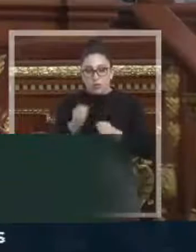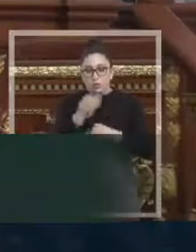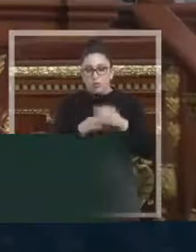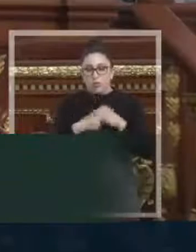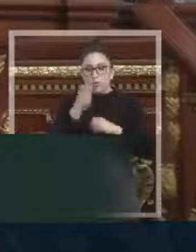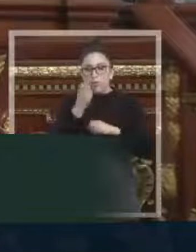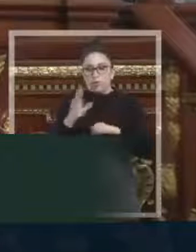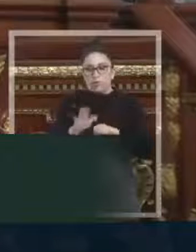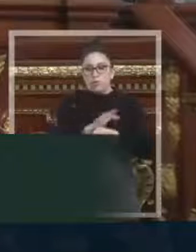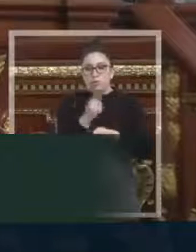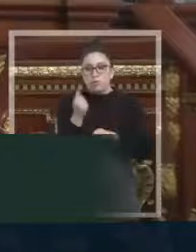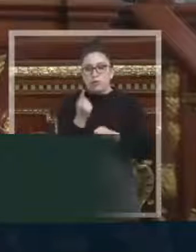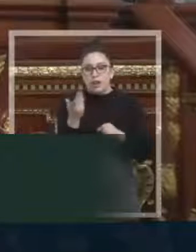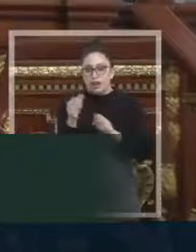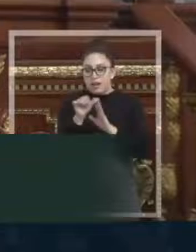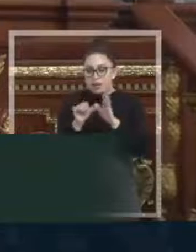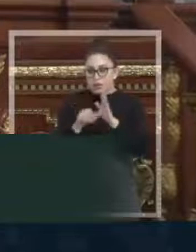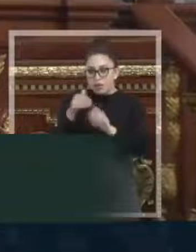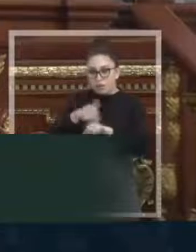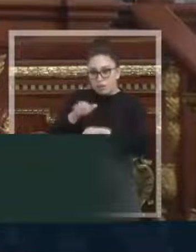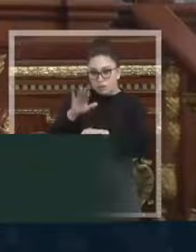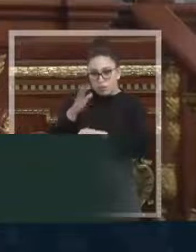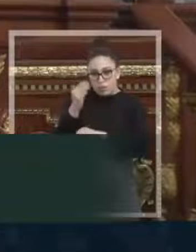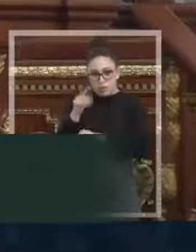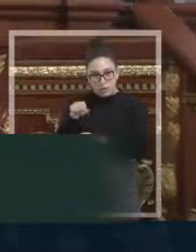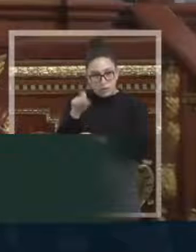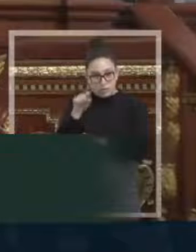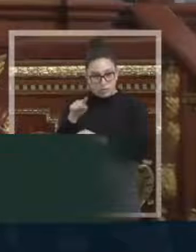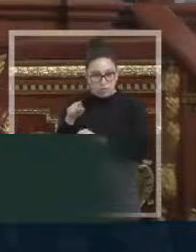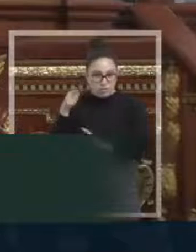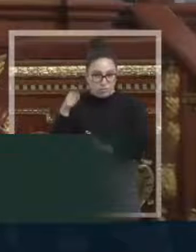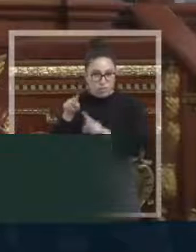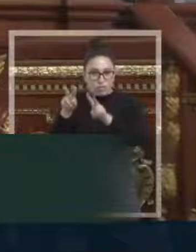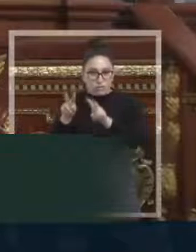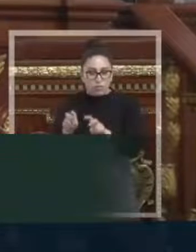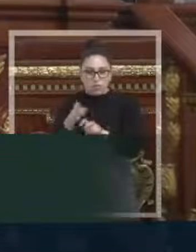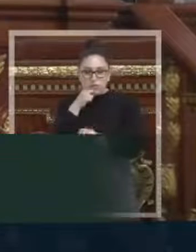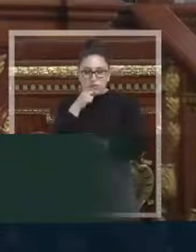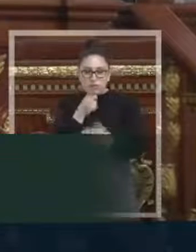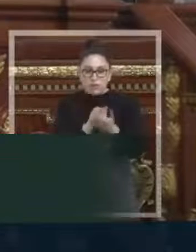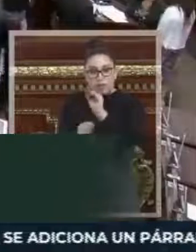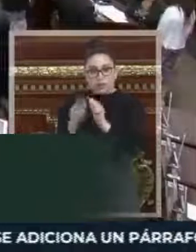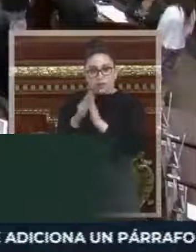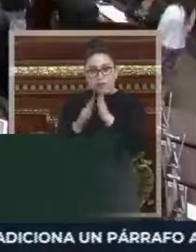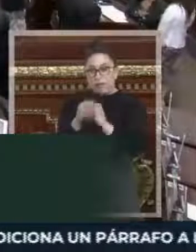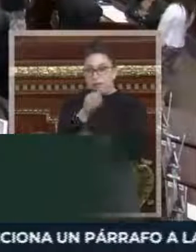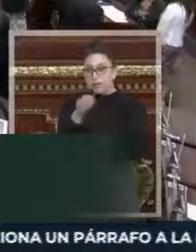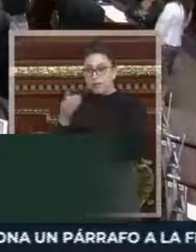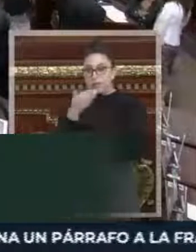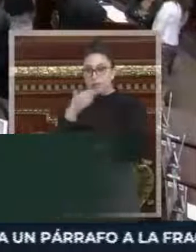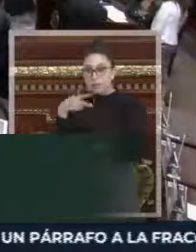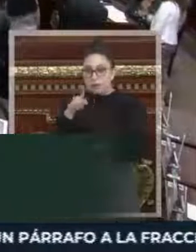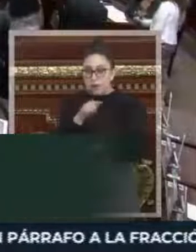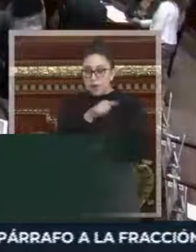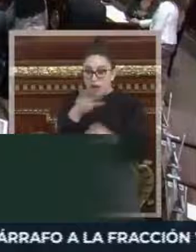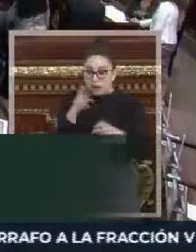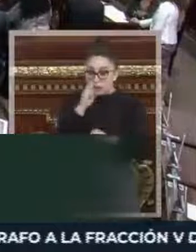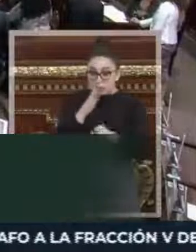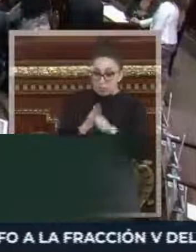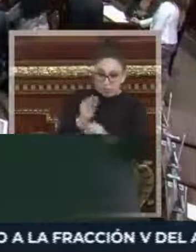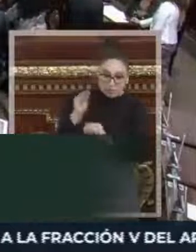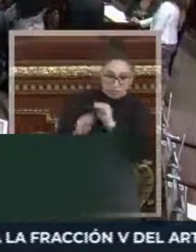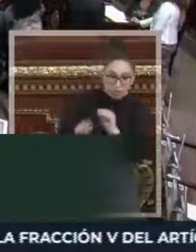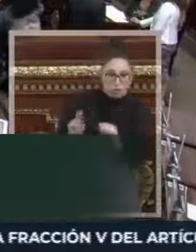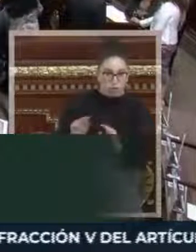El diputado Jorge Gaviño, a nombre de las Comisiones Unidas de Normatividad, Estudios y Prácticas Parlamentarias y la de Alcaldías y Límites